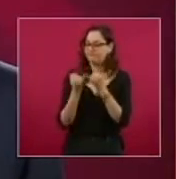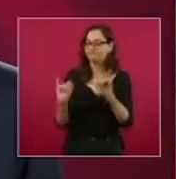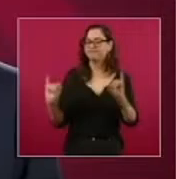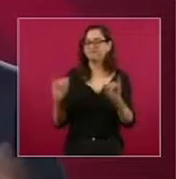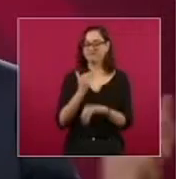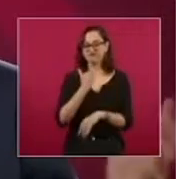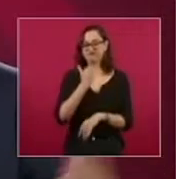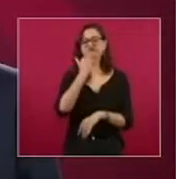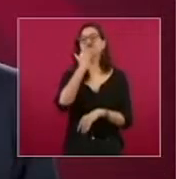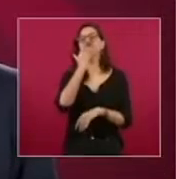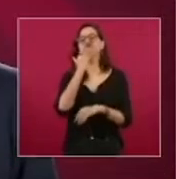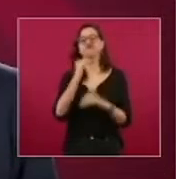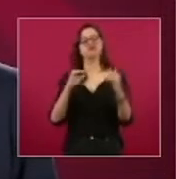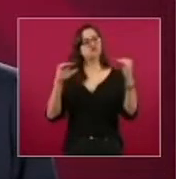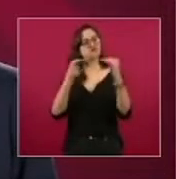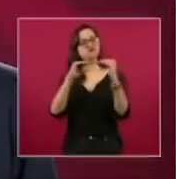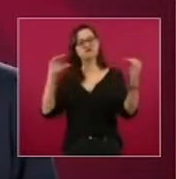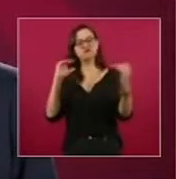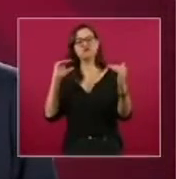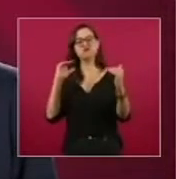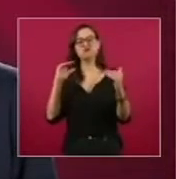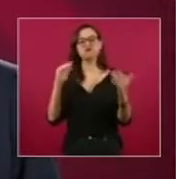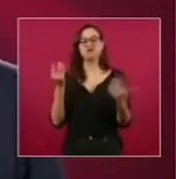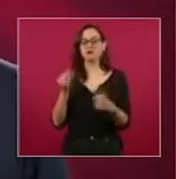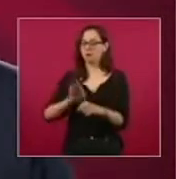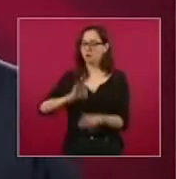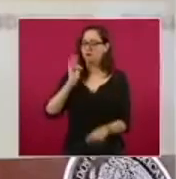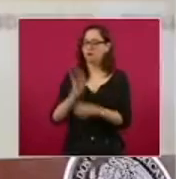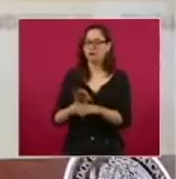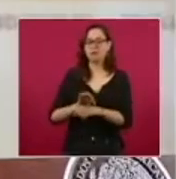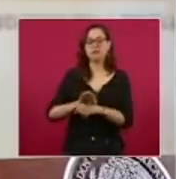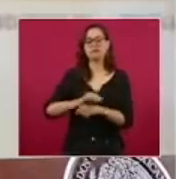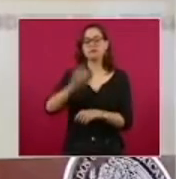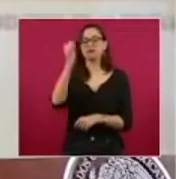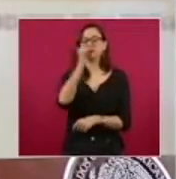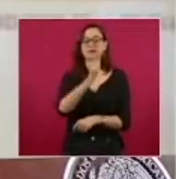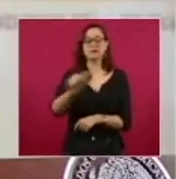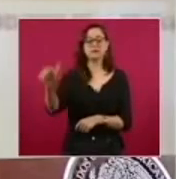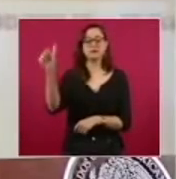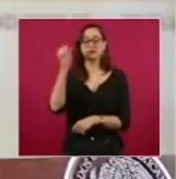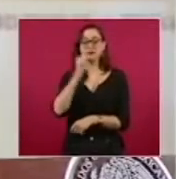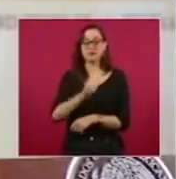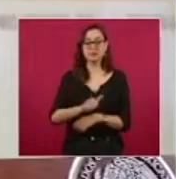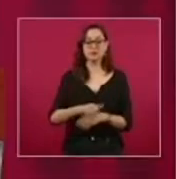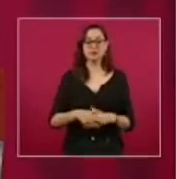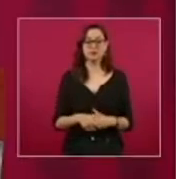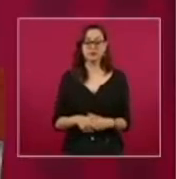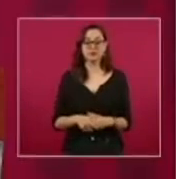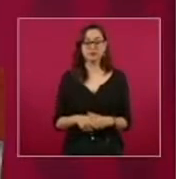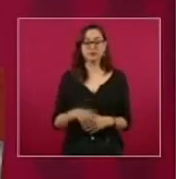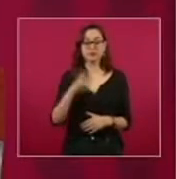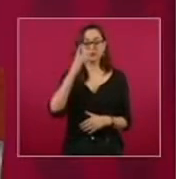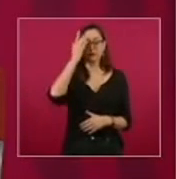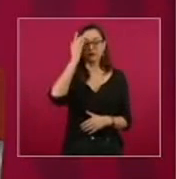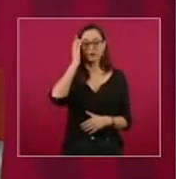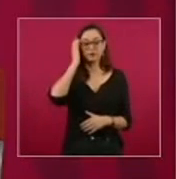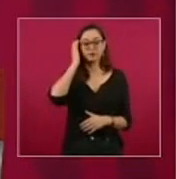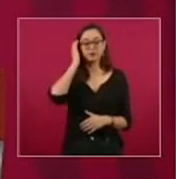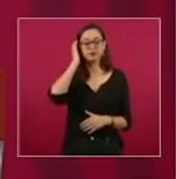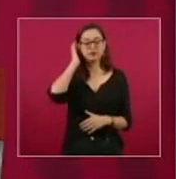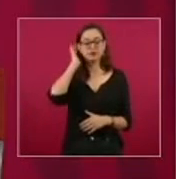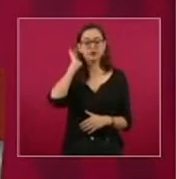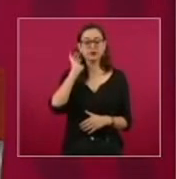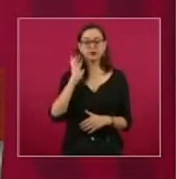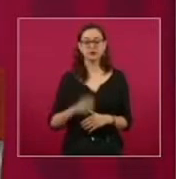mexico no quiere que la guardia nacional pase lo mismo como sucedió con la policía federal recuerda usted actos de corrupción al por mayor